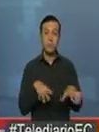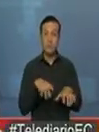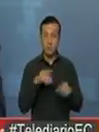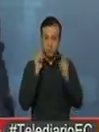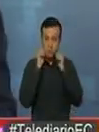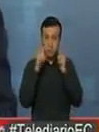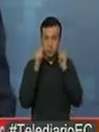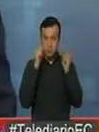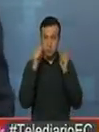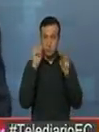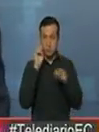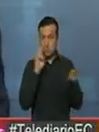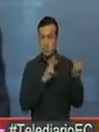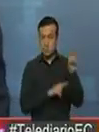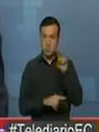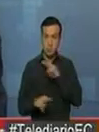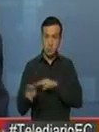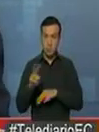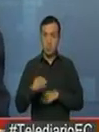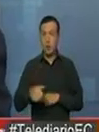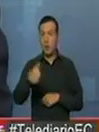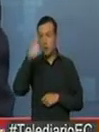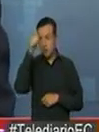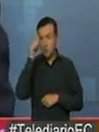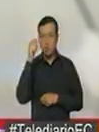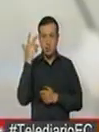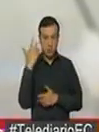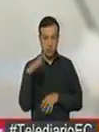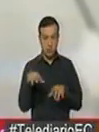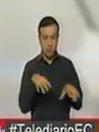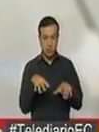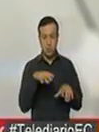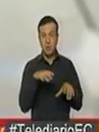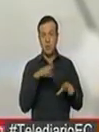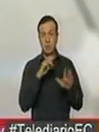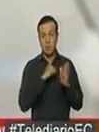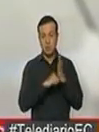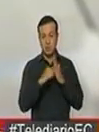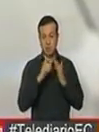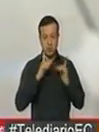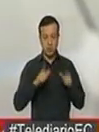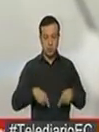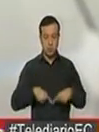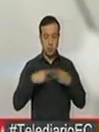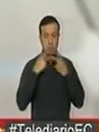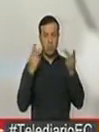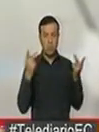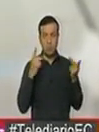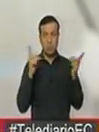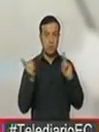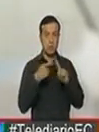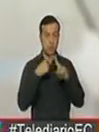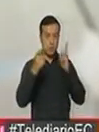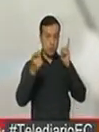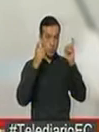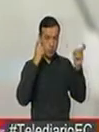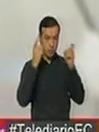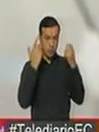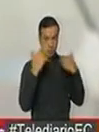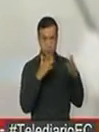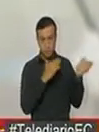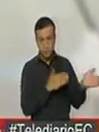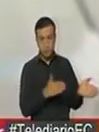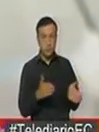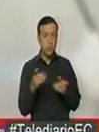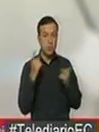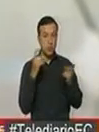un control sobre este tema? Bueno, ayer coordinando con el MSP establecimos, bueno, uno, fortalecer los controles que ya se están haciendo, se estaban